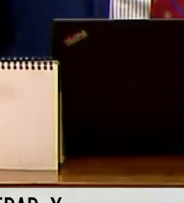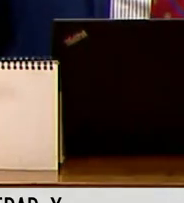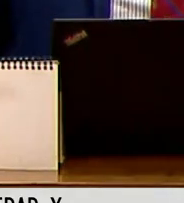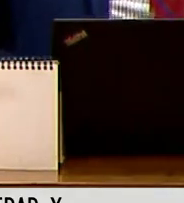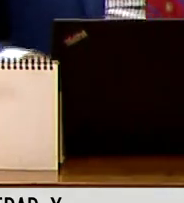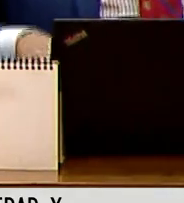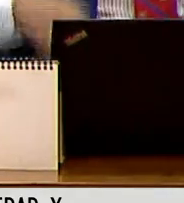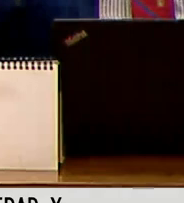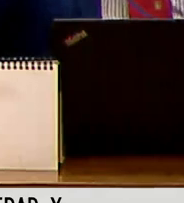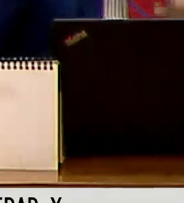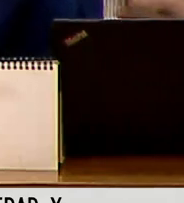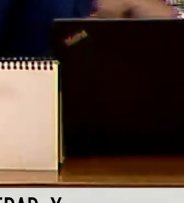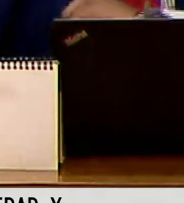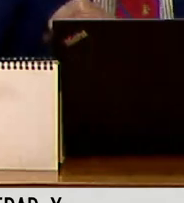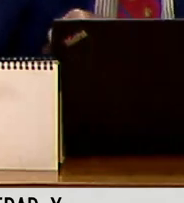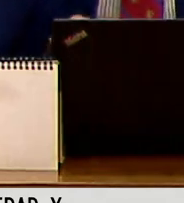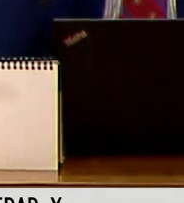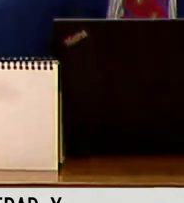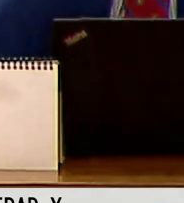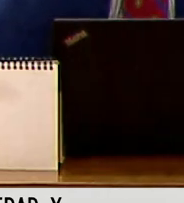diputado mulet